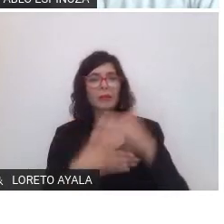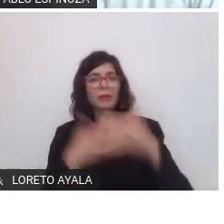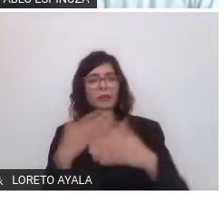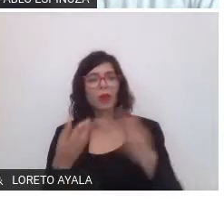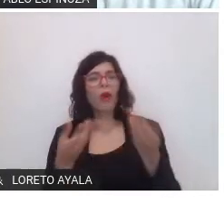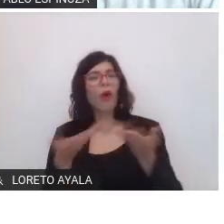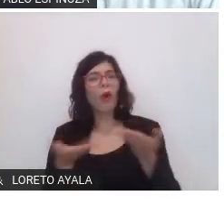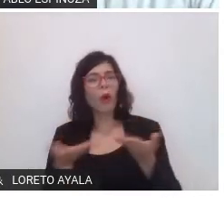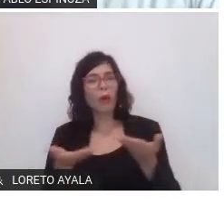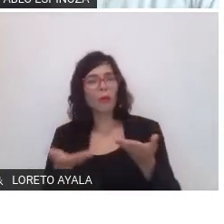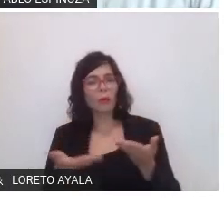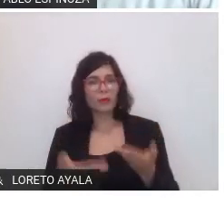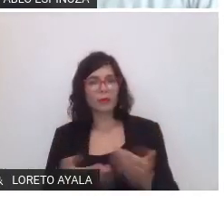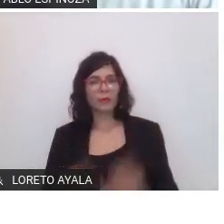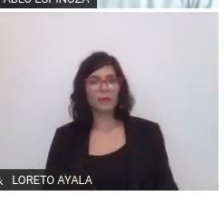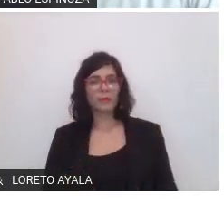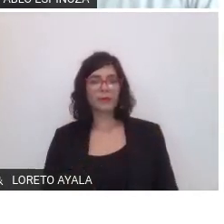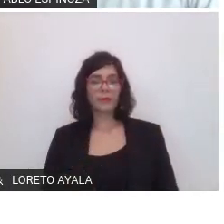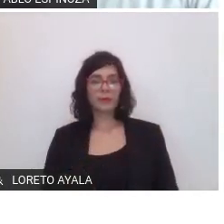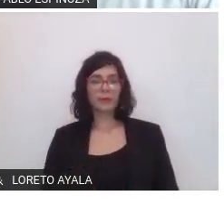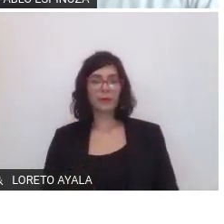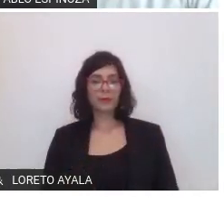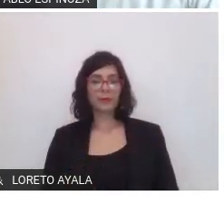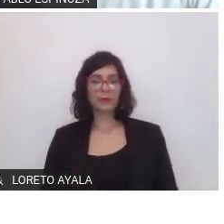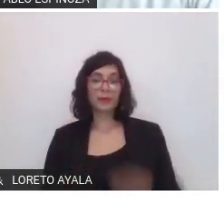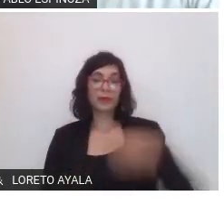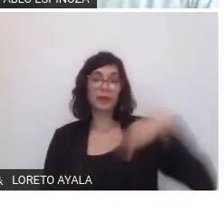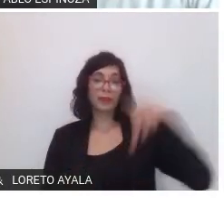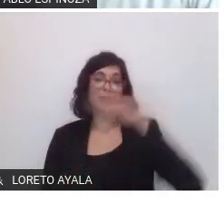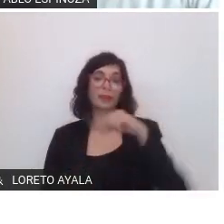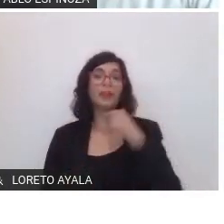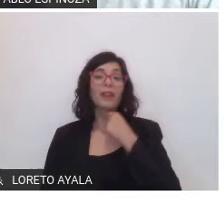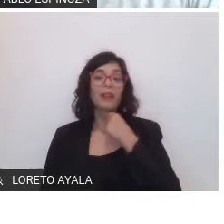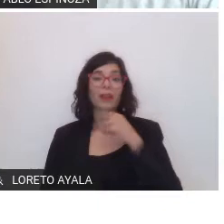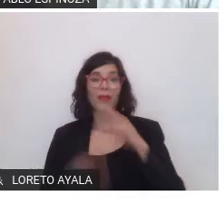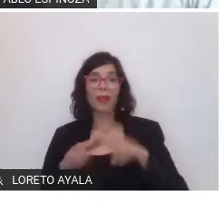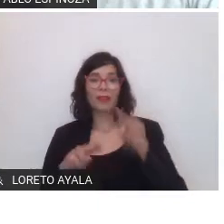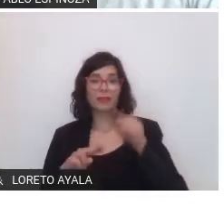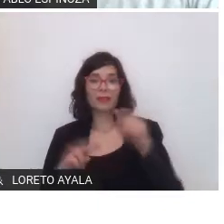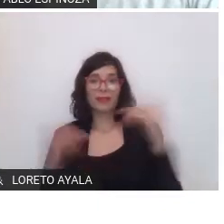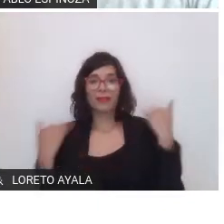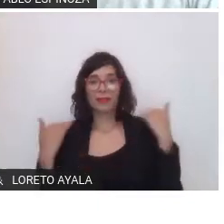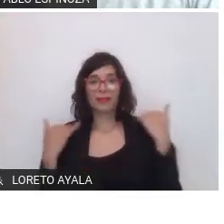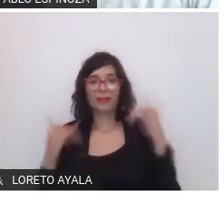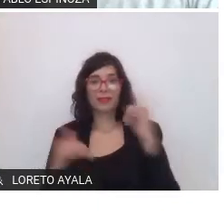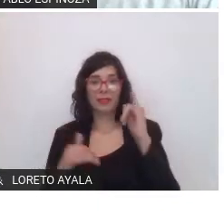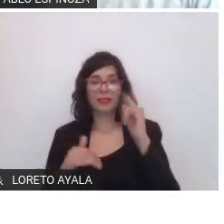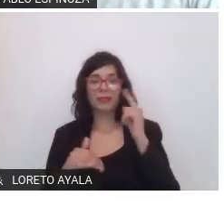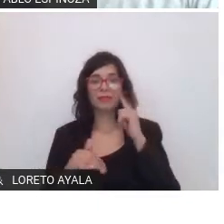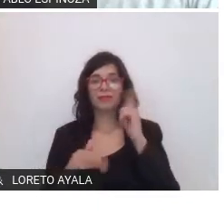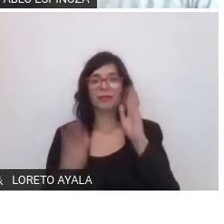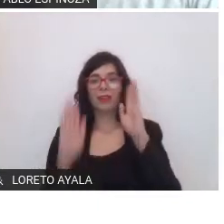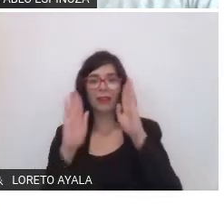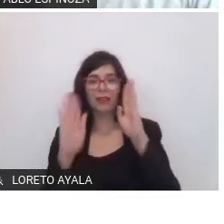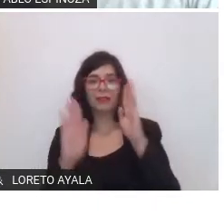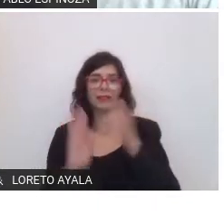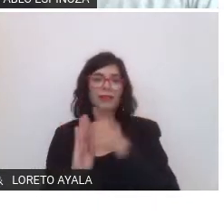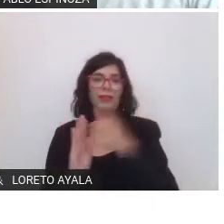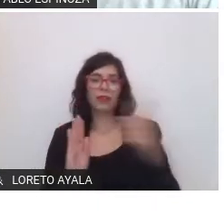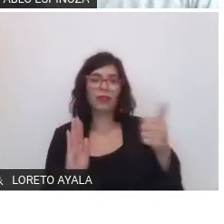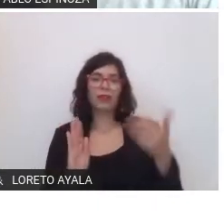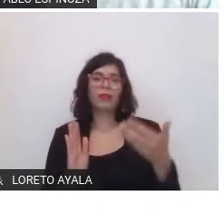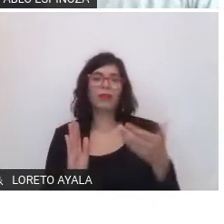lo que viene que de verdad es lo que nosotros hacemos en educación física, pues, tomarlos en cuenta a todos. Tomar en cuenta